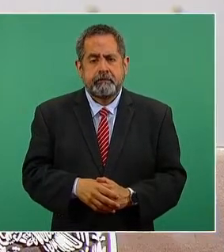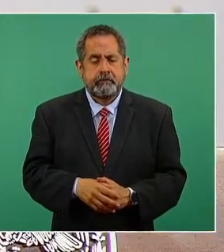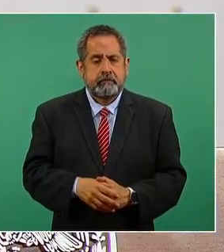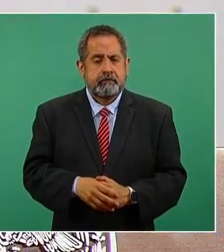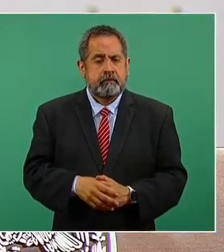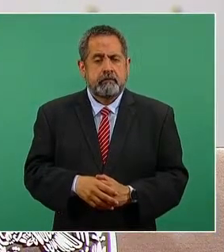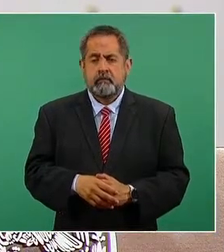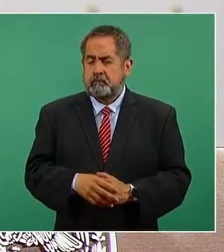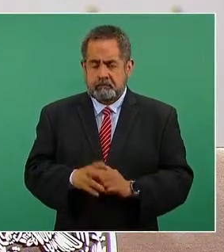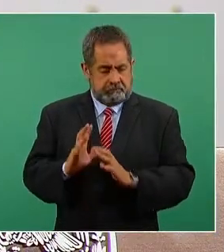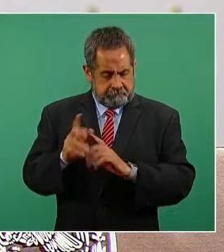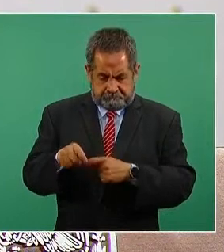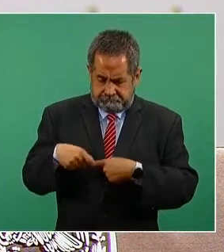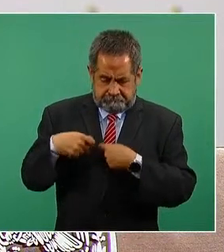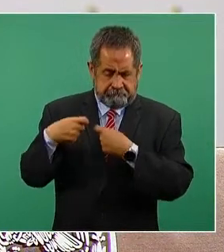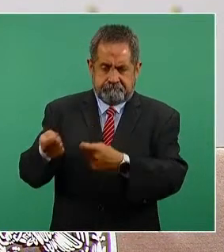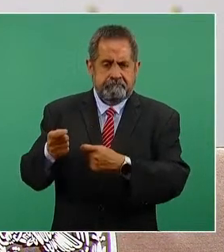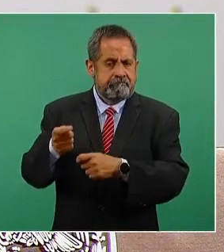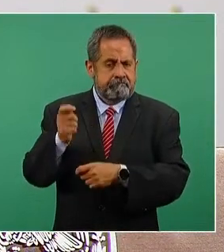presentada